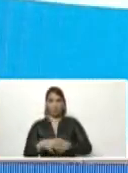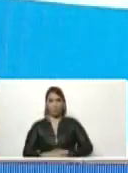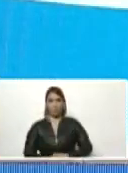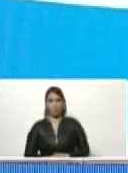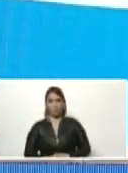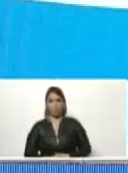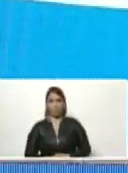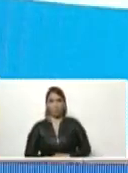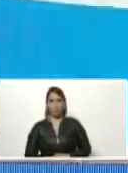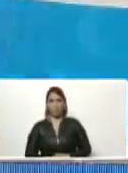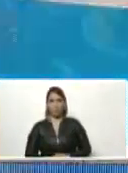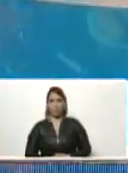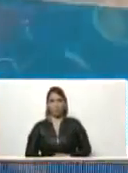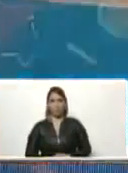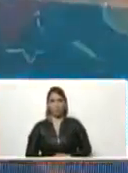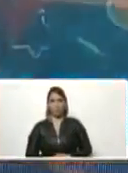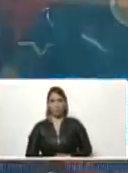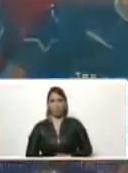allá llegó,